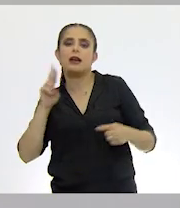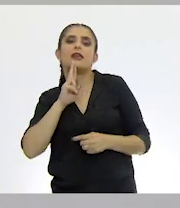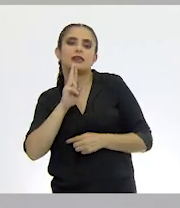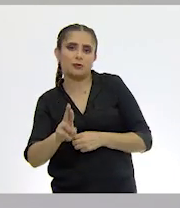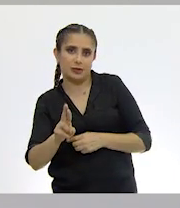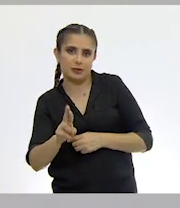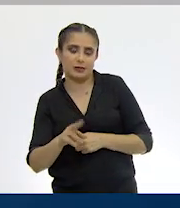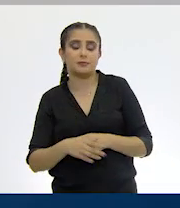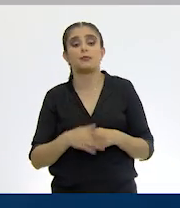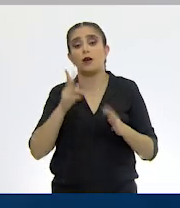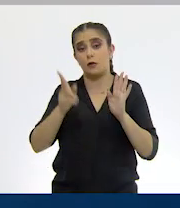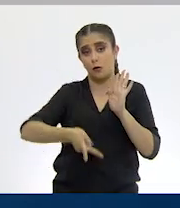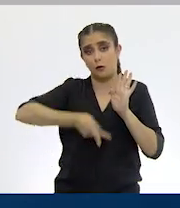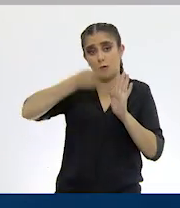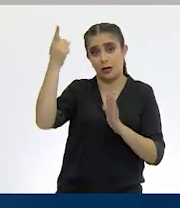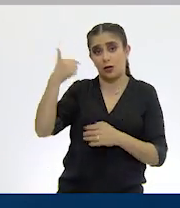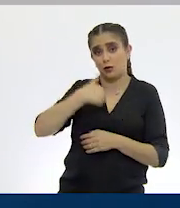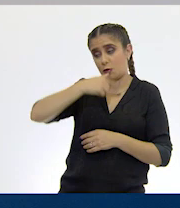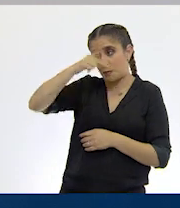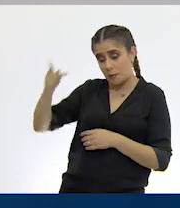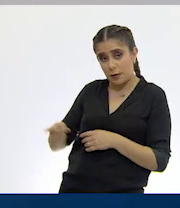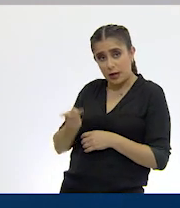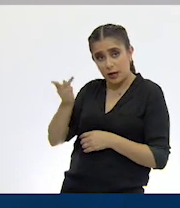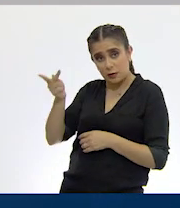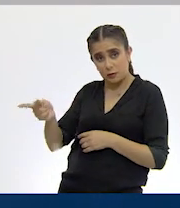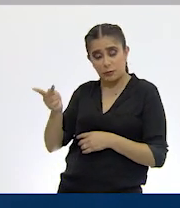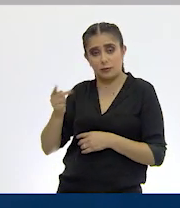le pregunto,